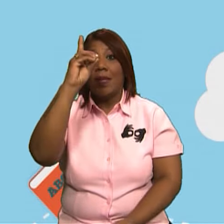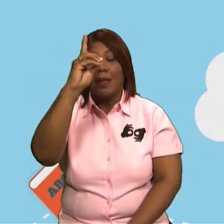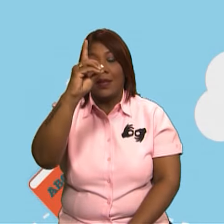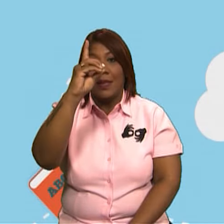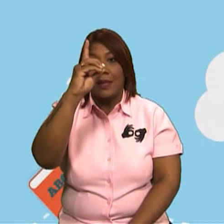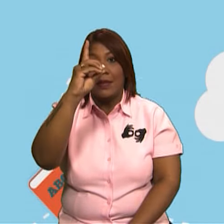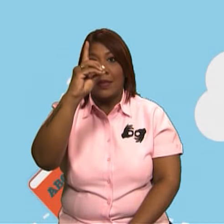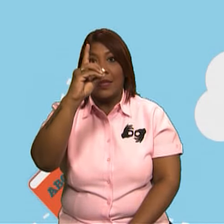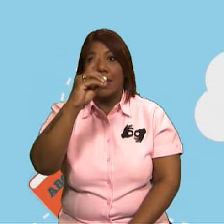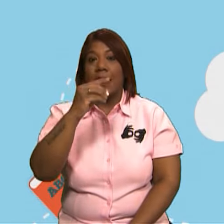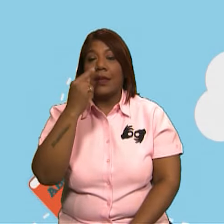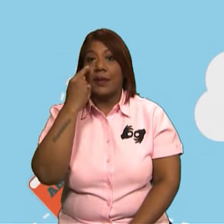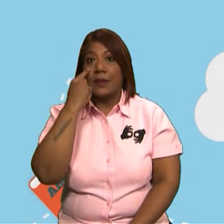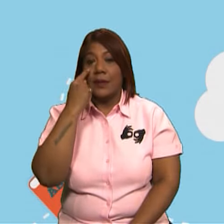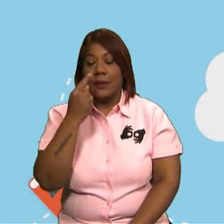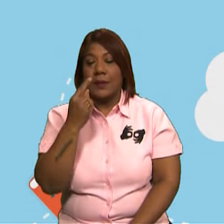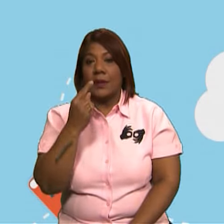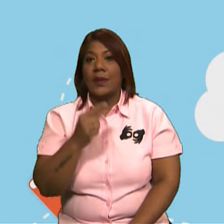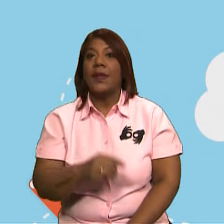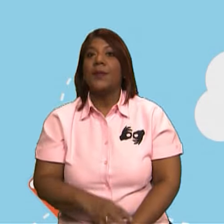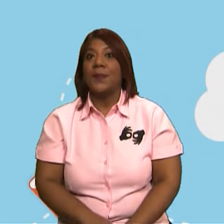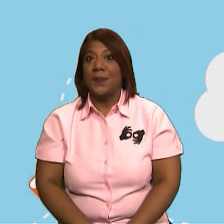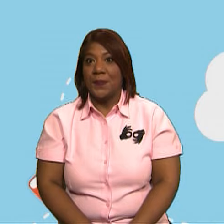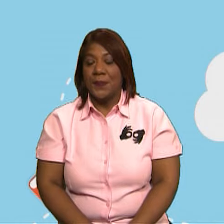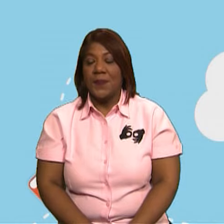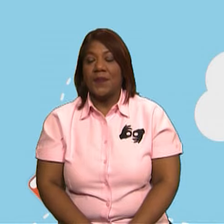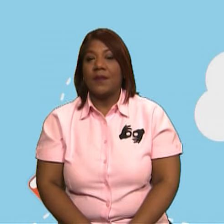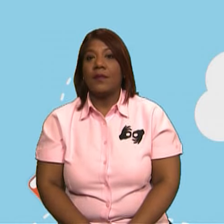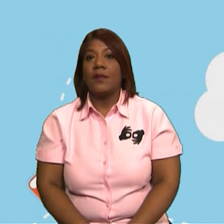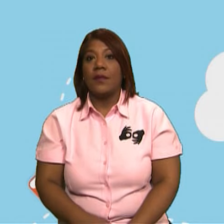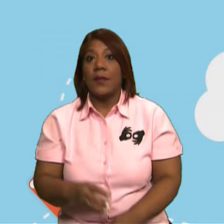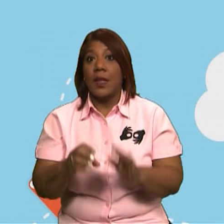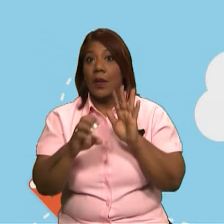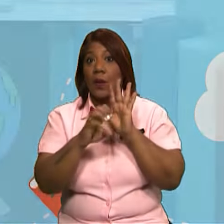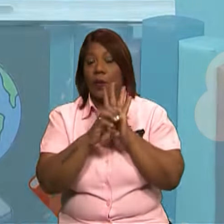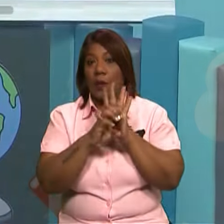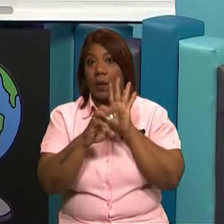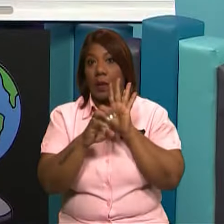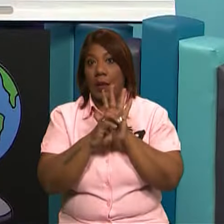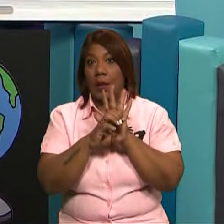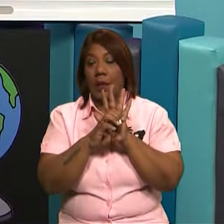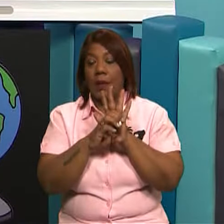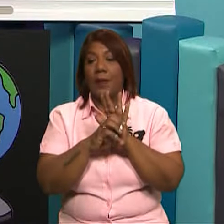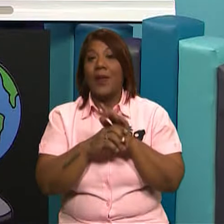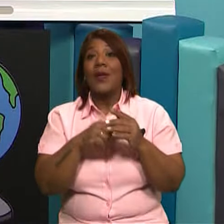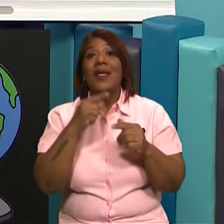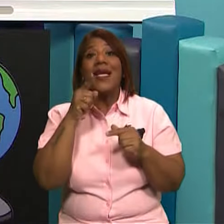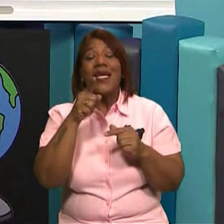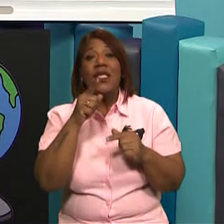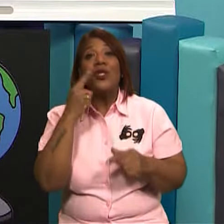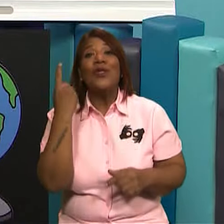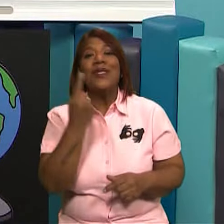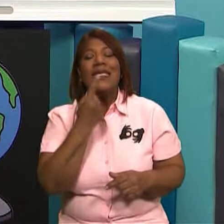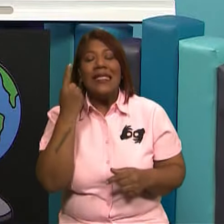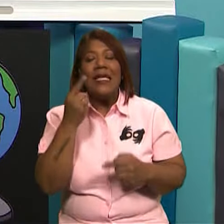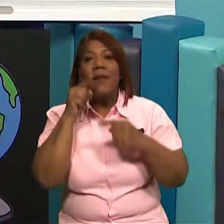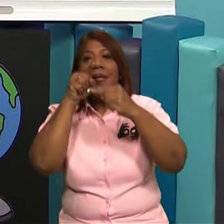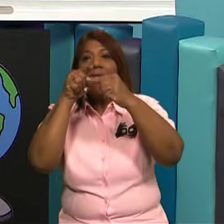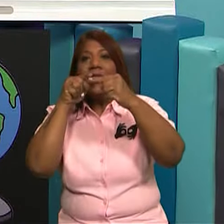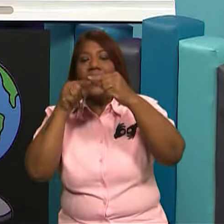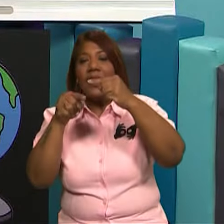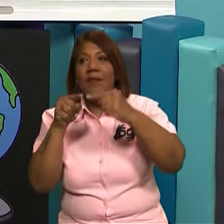decenas completas entre una unidad. Tengo en el ejemplo que vamos a realizar ahora 80 entre